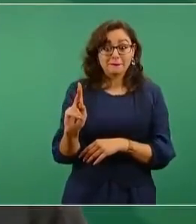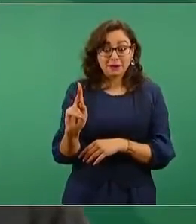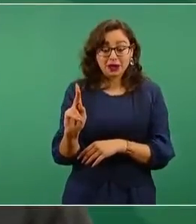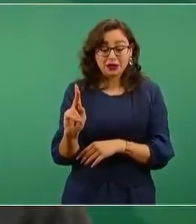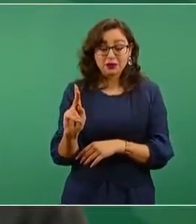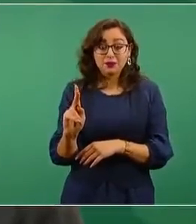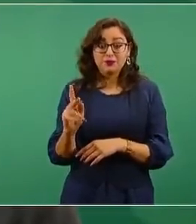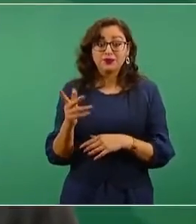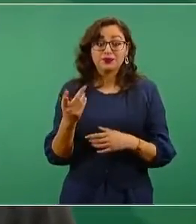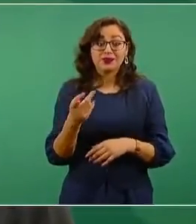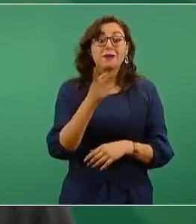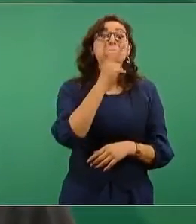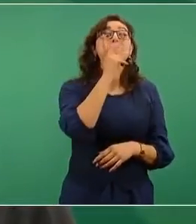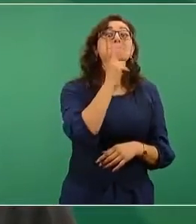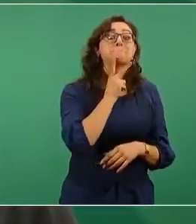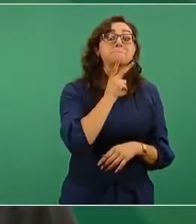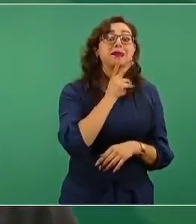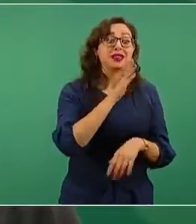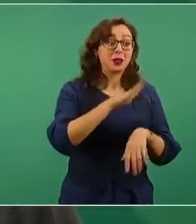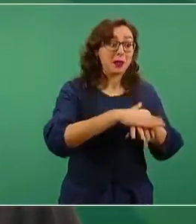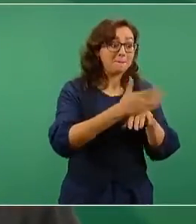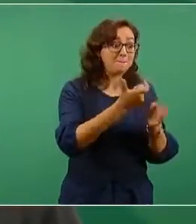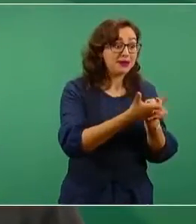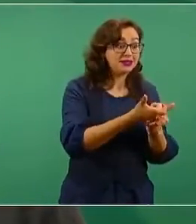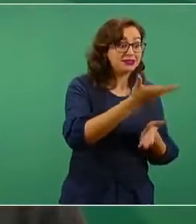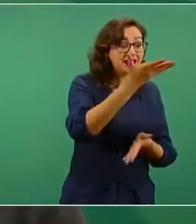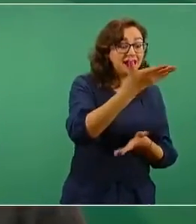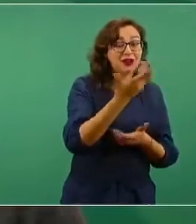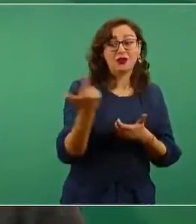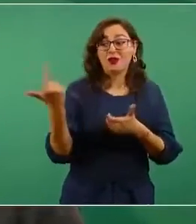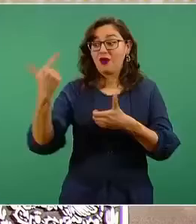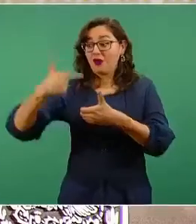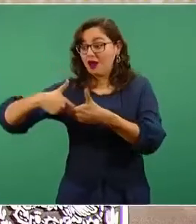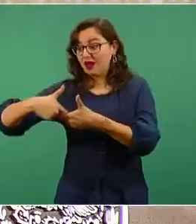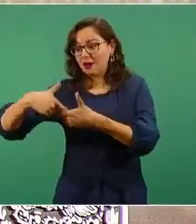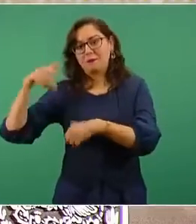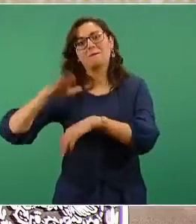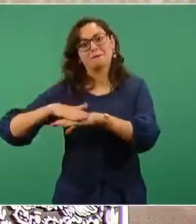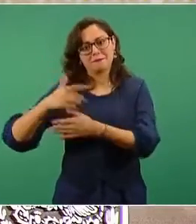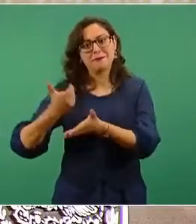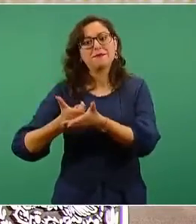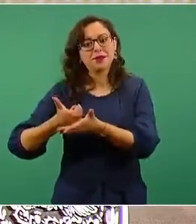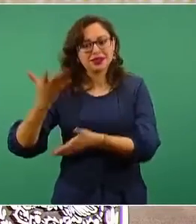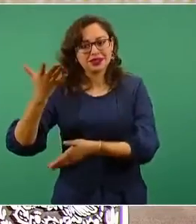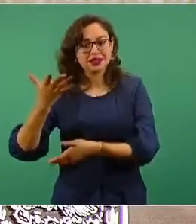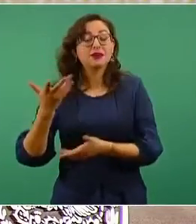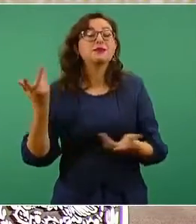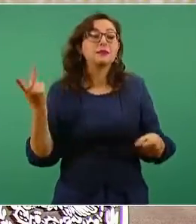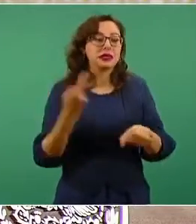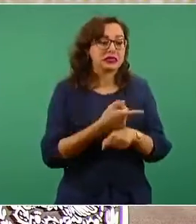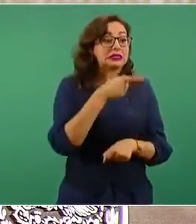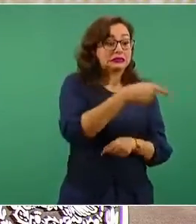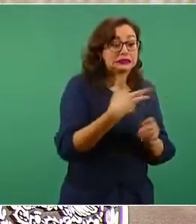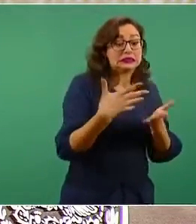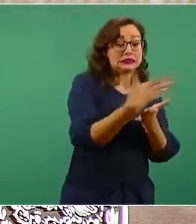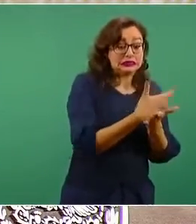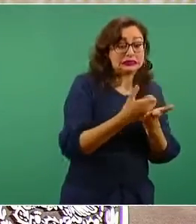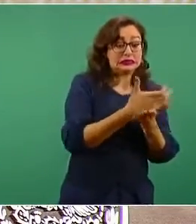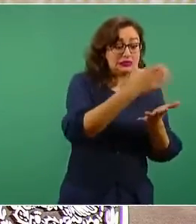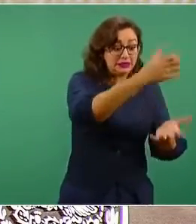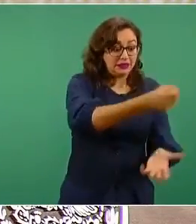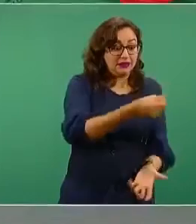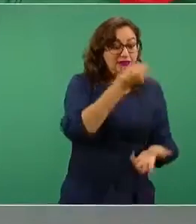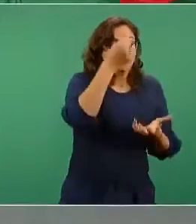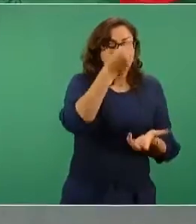que destinar subsidio, ¿sí?, para que el precio de la gasolina se